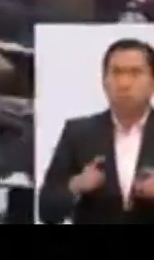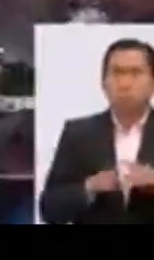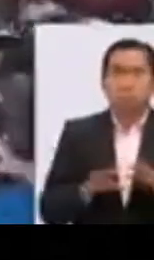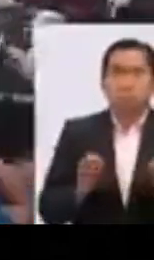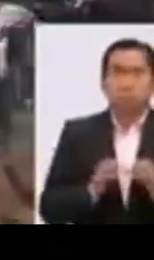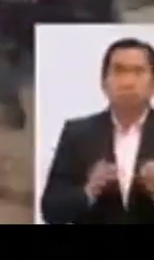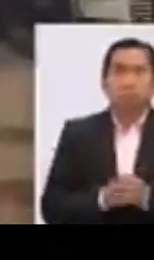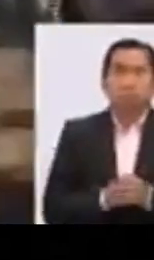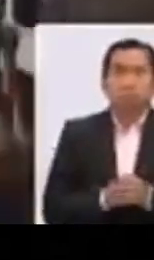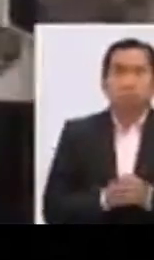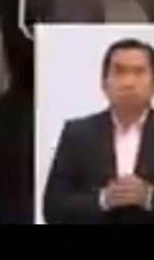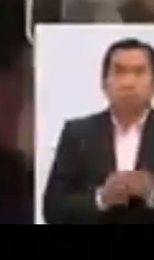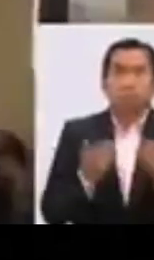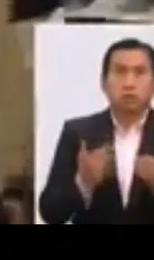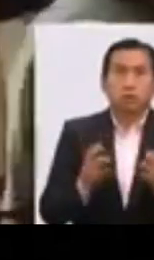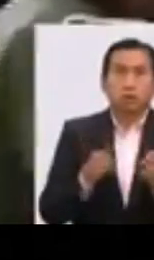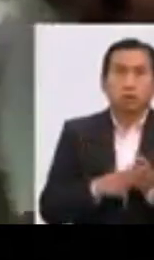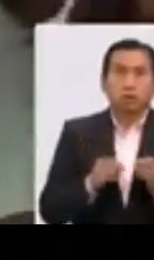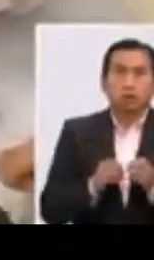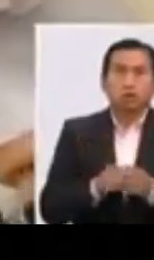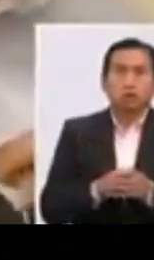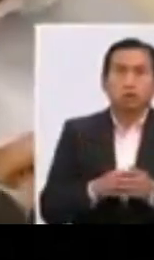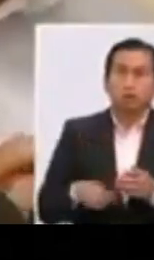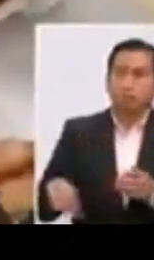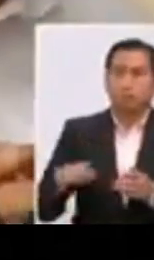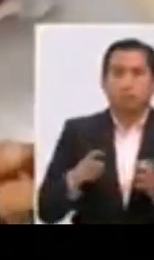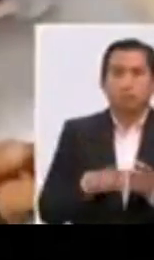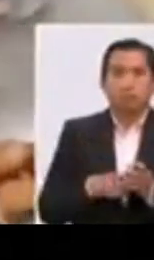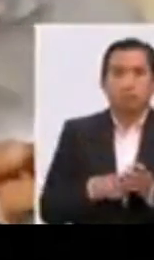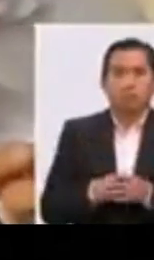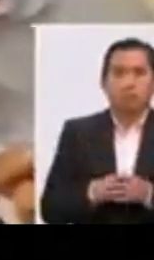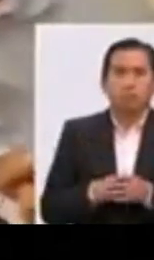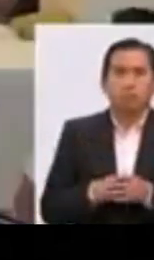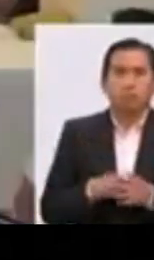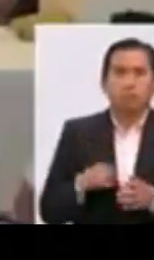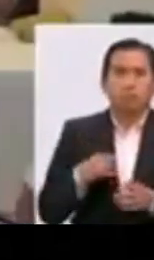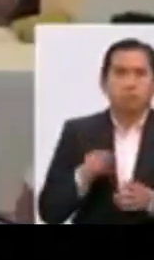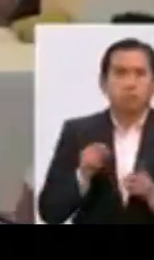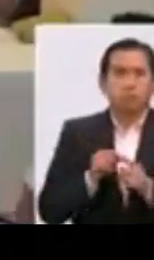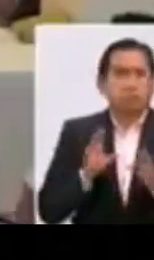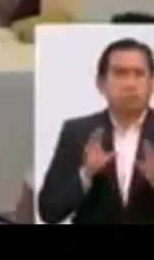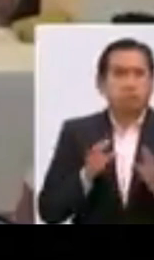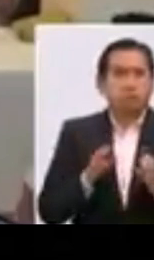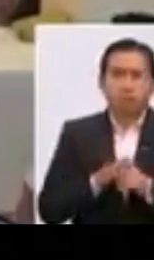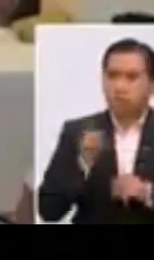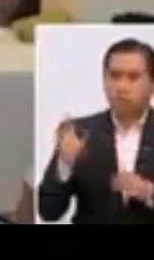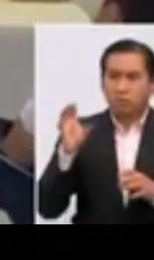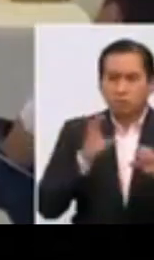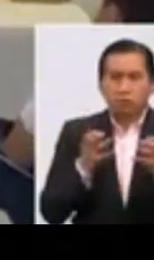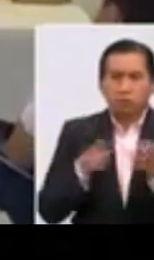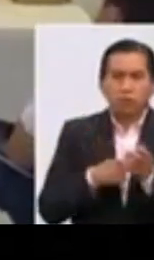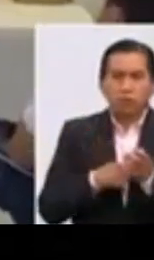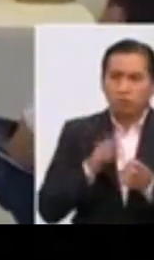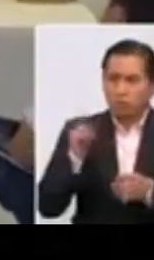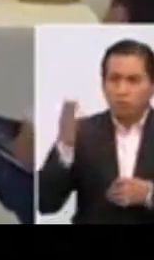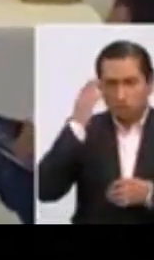alguna. Ahora, con respecto a por qué, yo presumo que lo que él está buscando, pues él